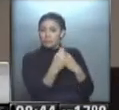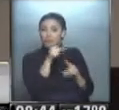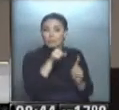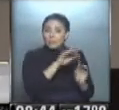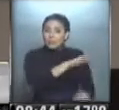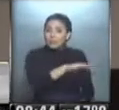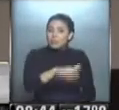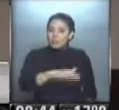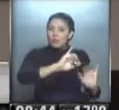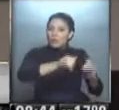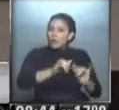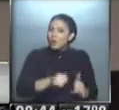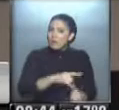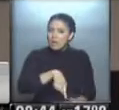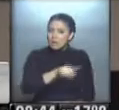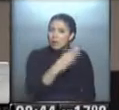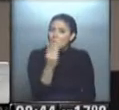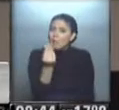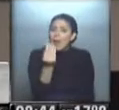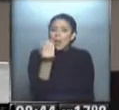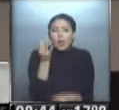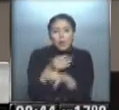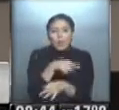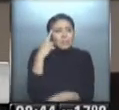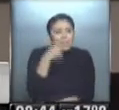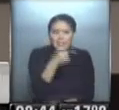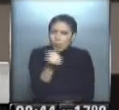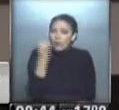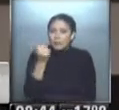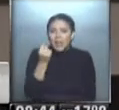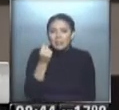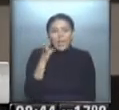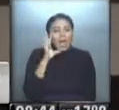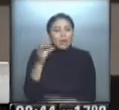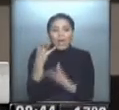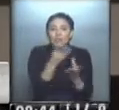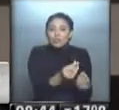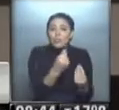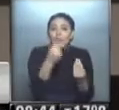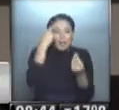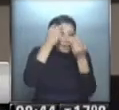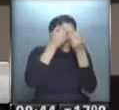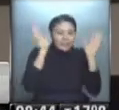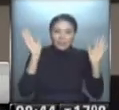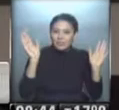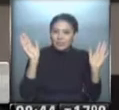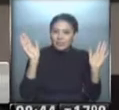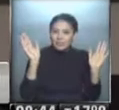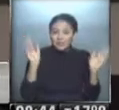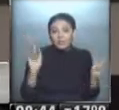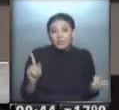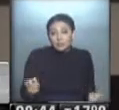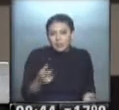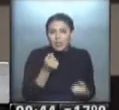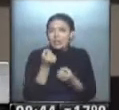chicos claramente valoran la escolaridad como algo que les abre la manera de pensar y como algo que les da claramente